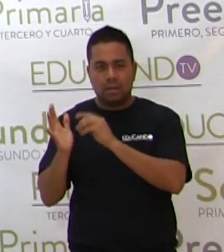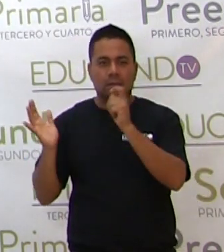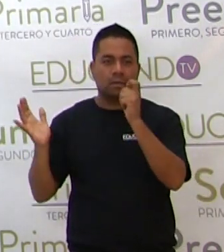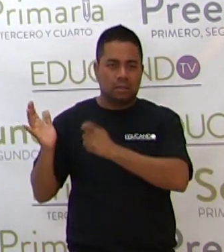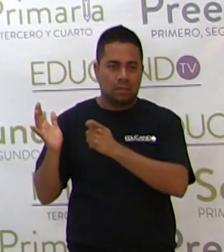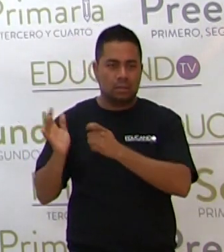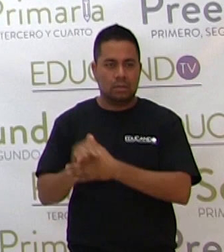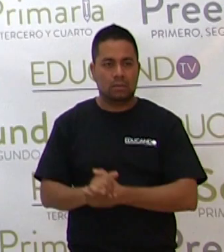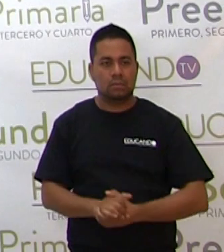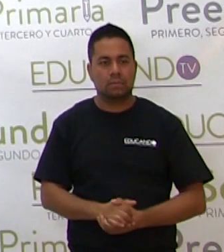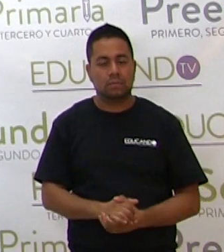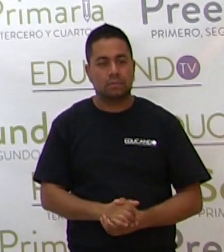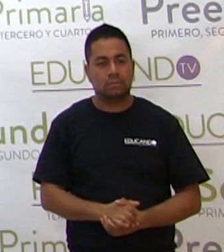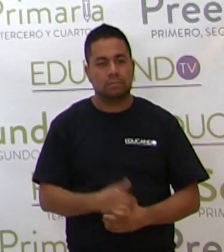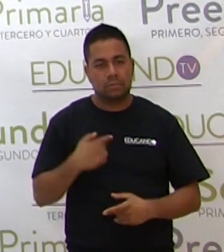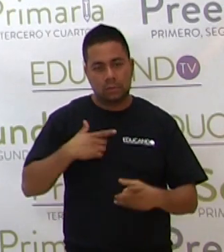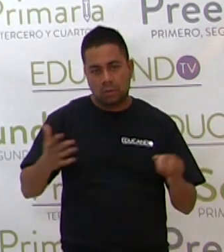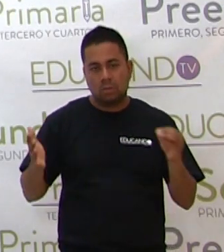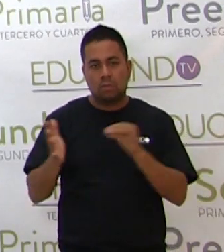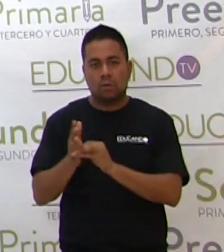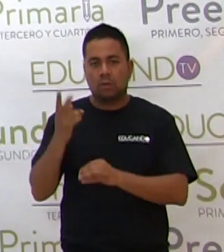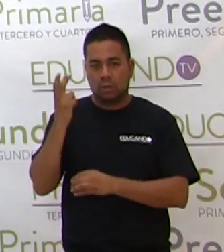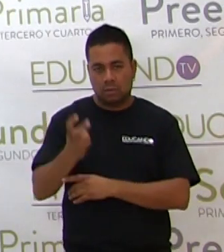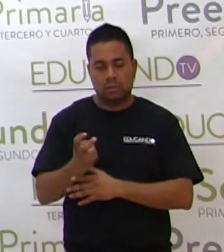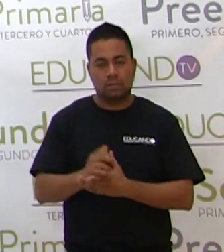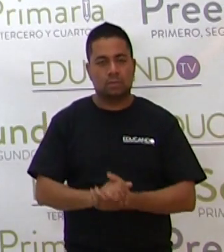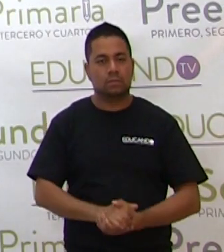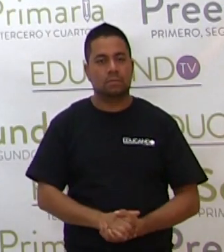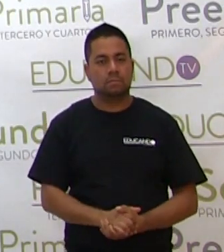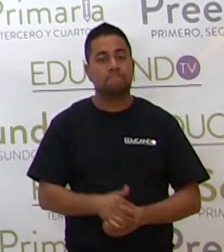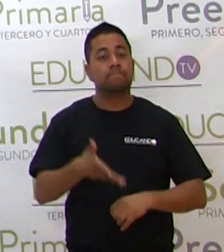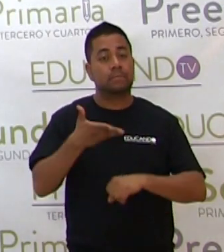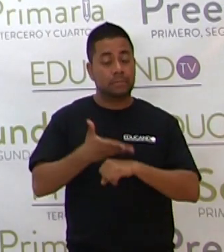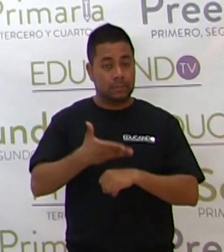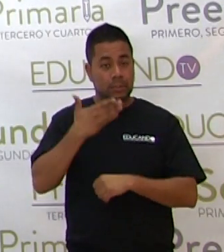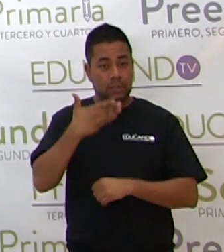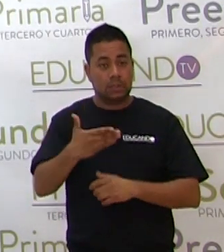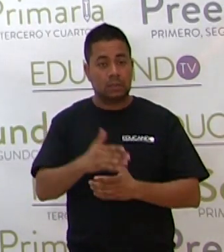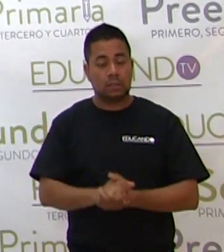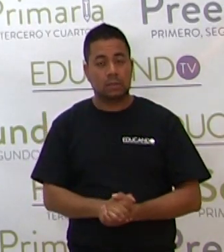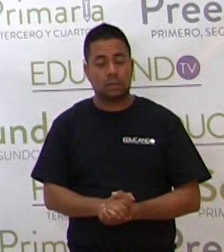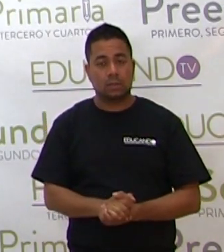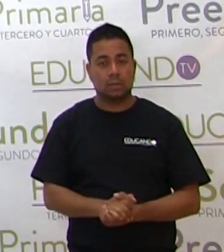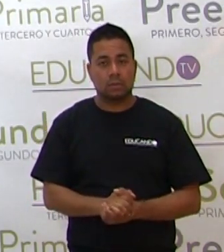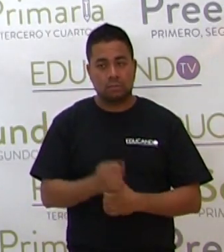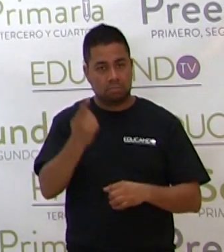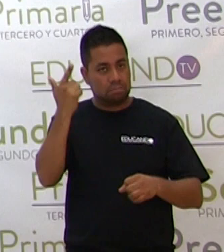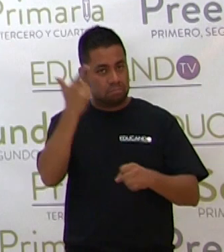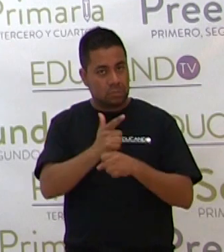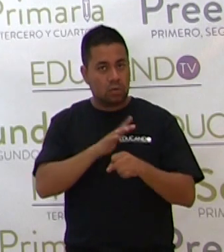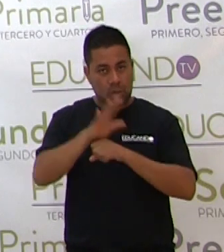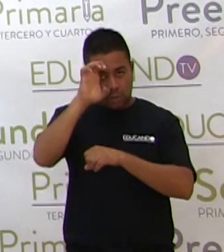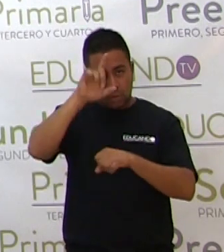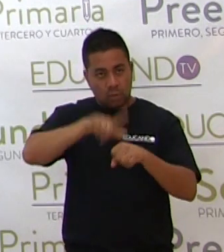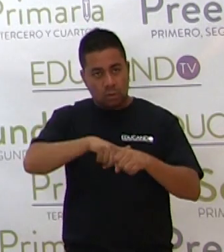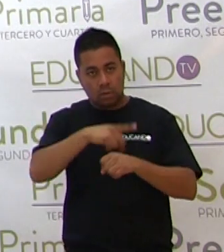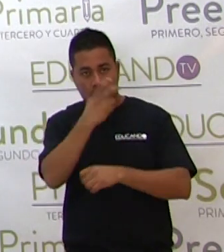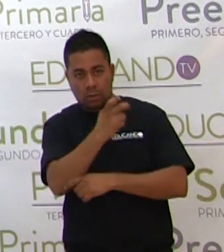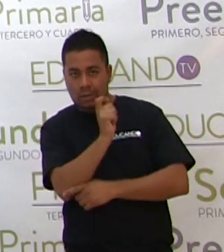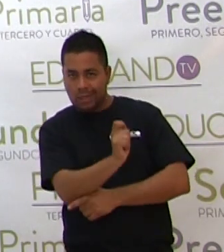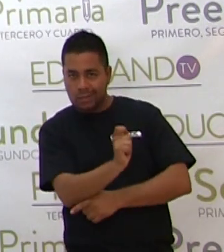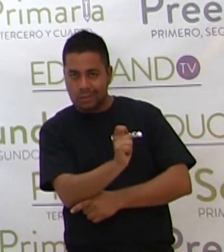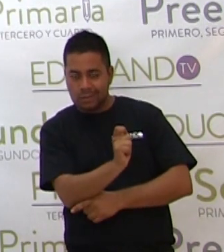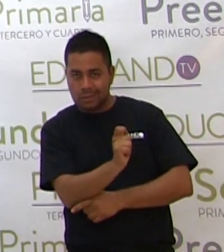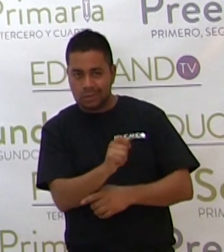se quiere caer y vamos a ponerlo aquí muy bien pueden identificar qué cultura es